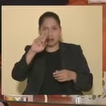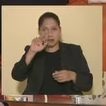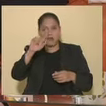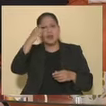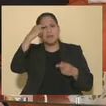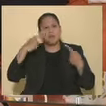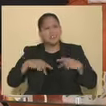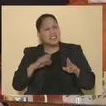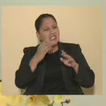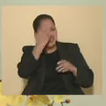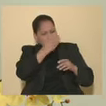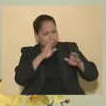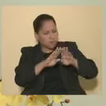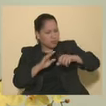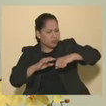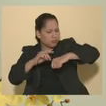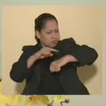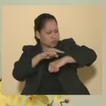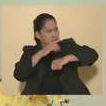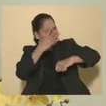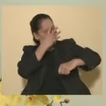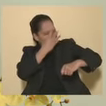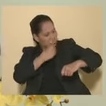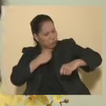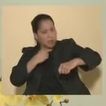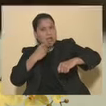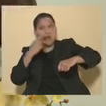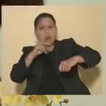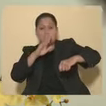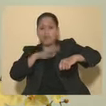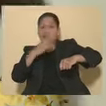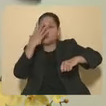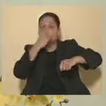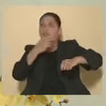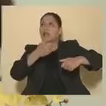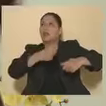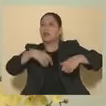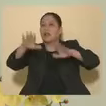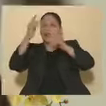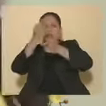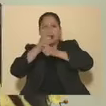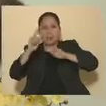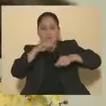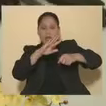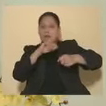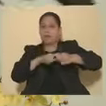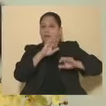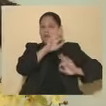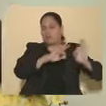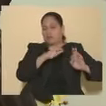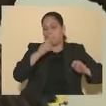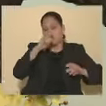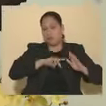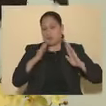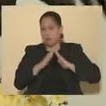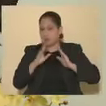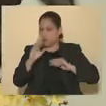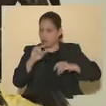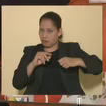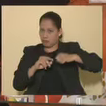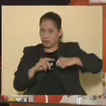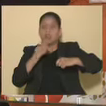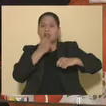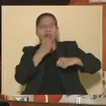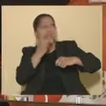la gente cheque que estos animales son preciosos, pero son más bellos en libertad, no son mascotas. Claro. Y supuesto, que también los niños puedan tener contacto con ellos, ¿no?